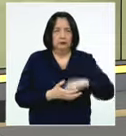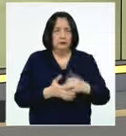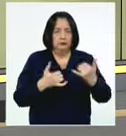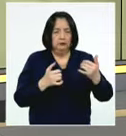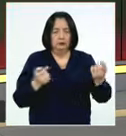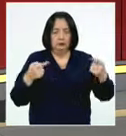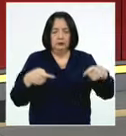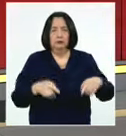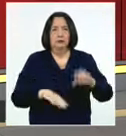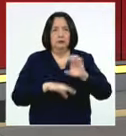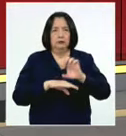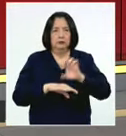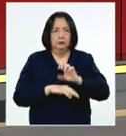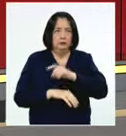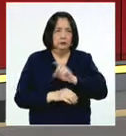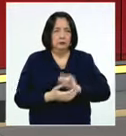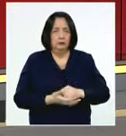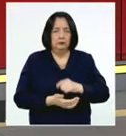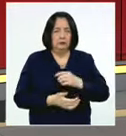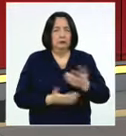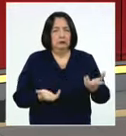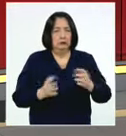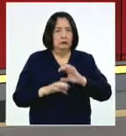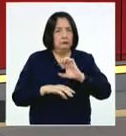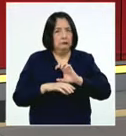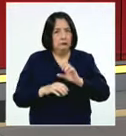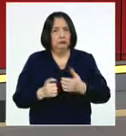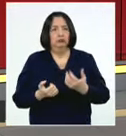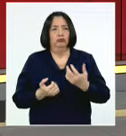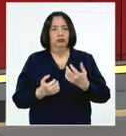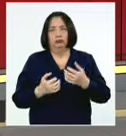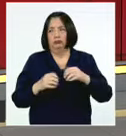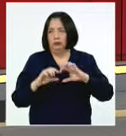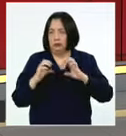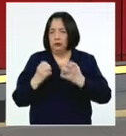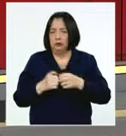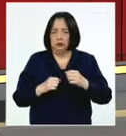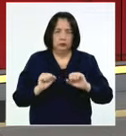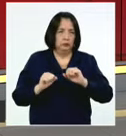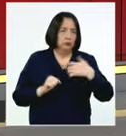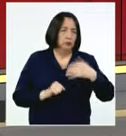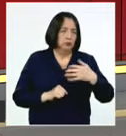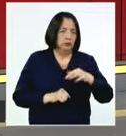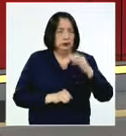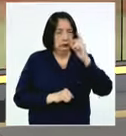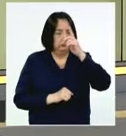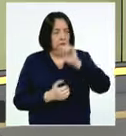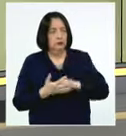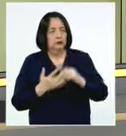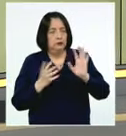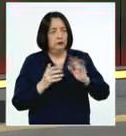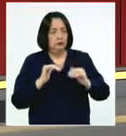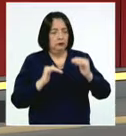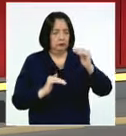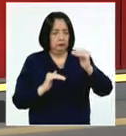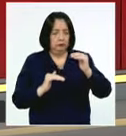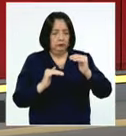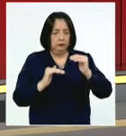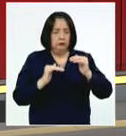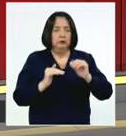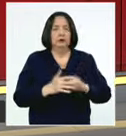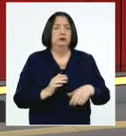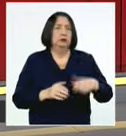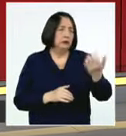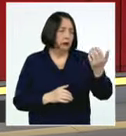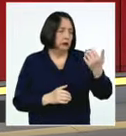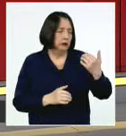ante Ecuador. Un equipo muy físico y que seguramente le va a dar pelea. Ya las distancias se han acortado entre Argentina